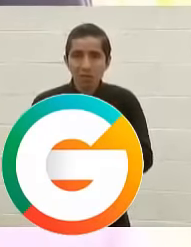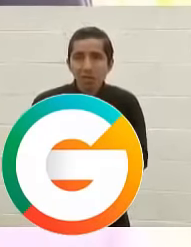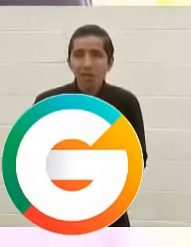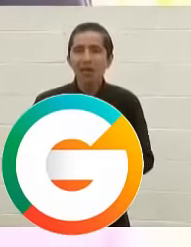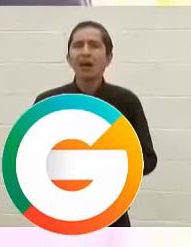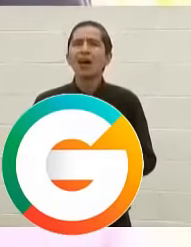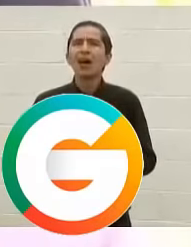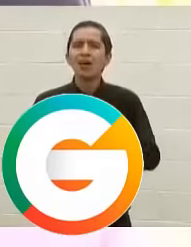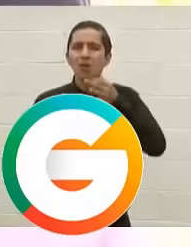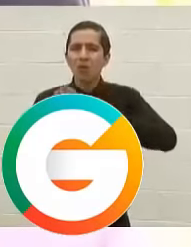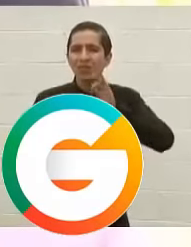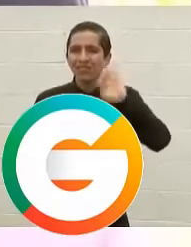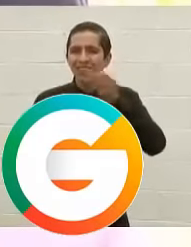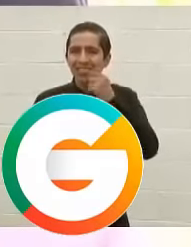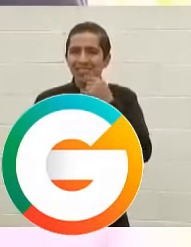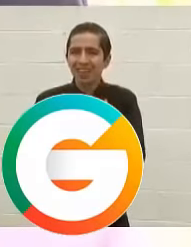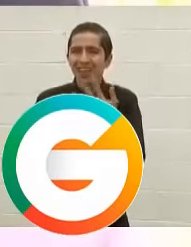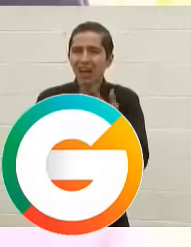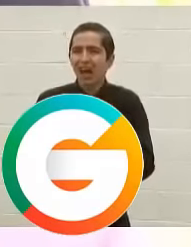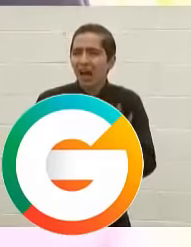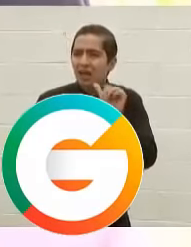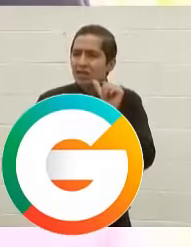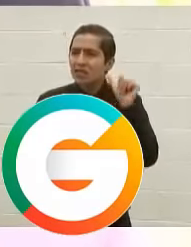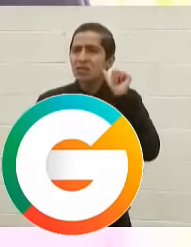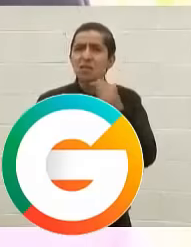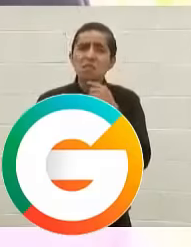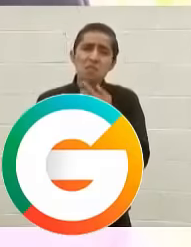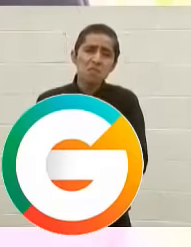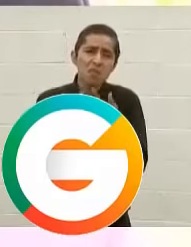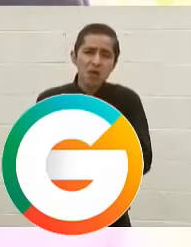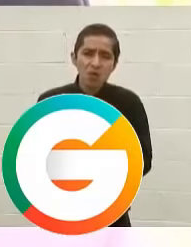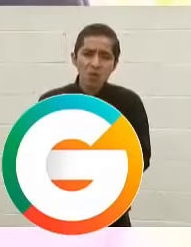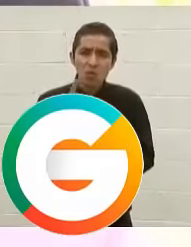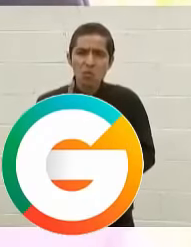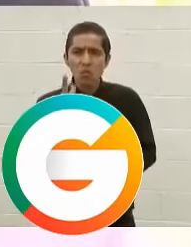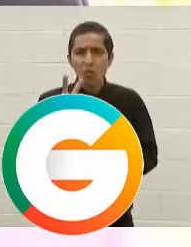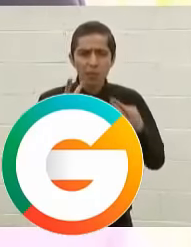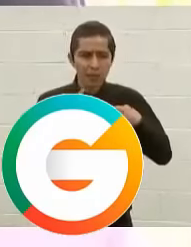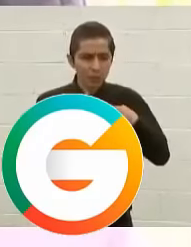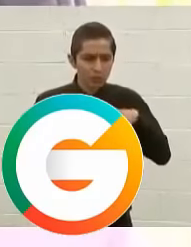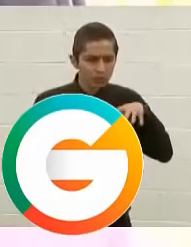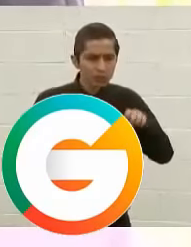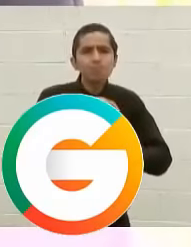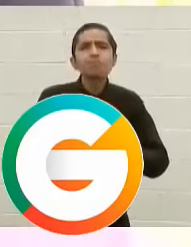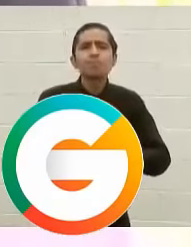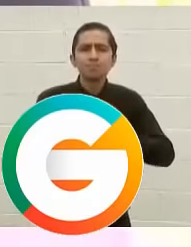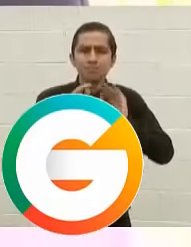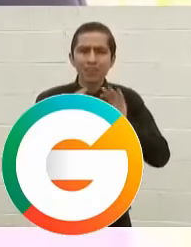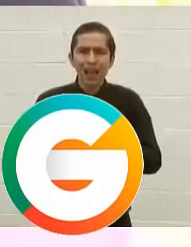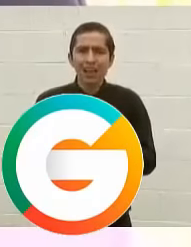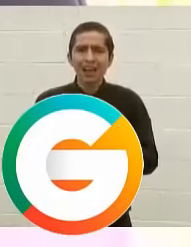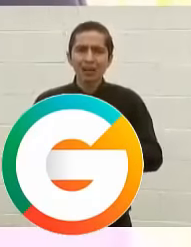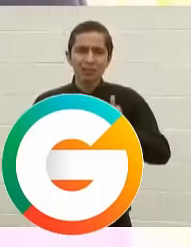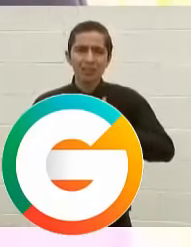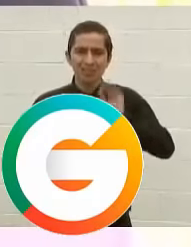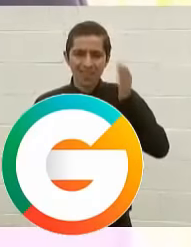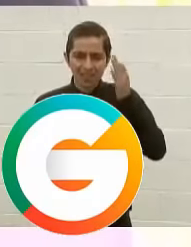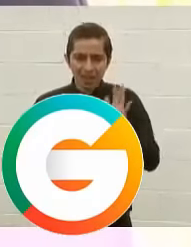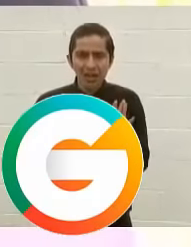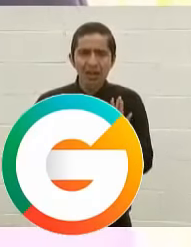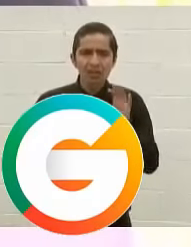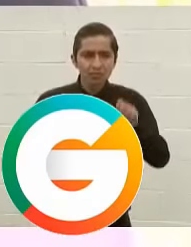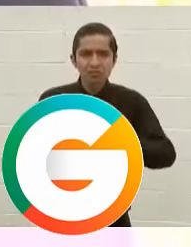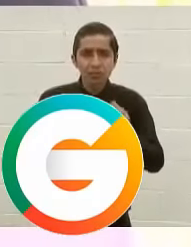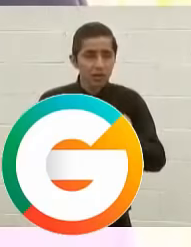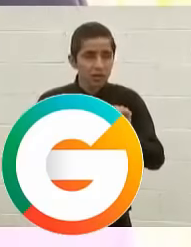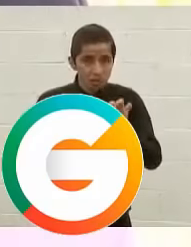del juez federal. Ayer se manejó que había uno o dos detenidos por este caso por parte de las fuerzas federales. ¿Nos